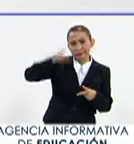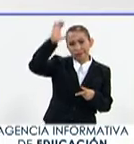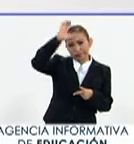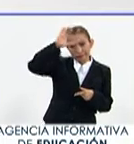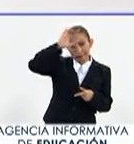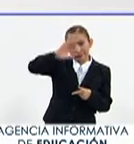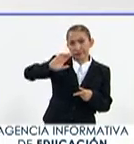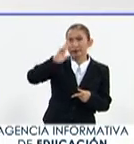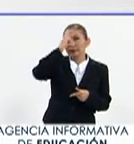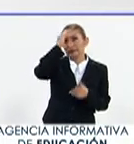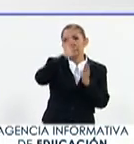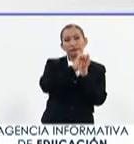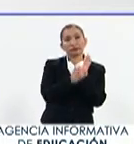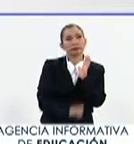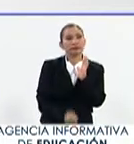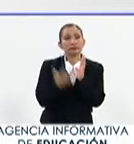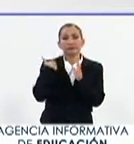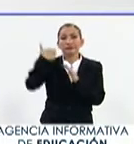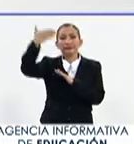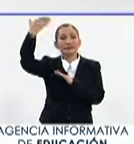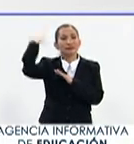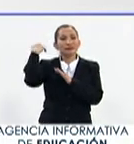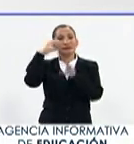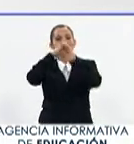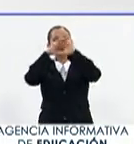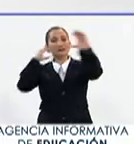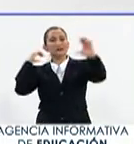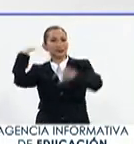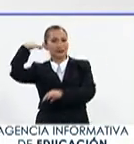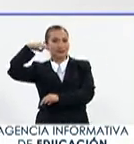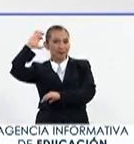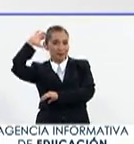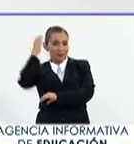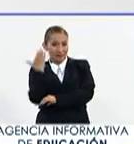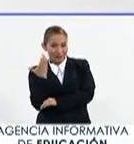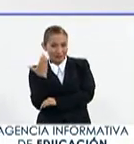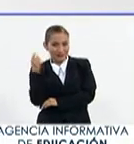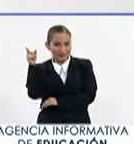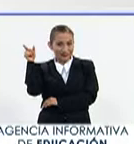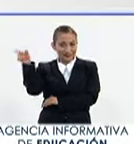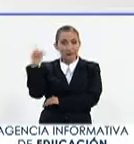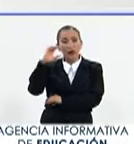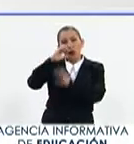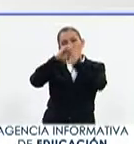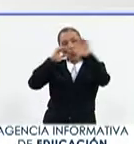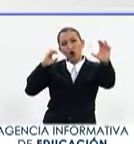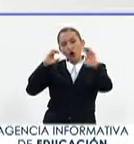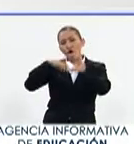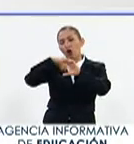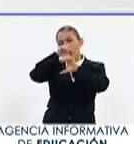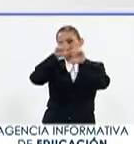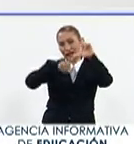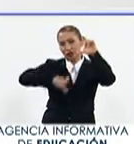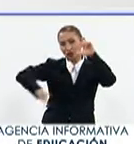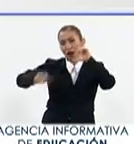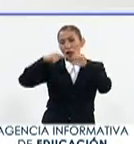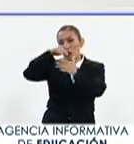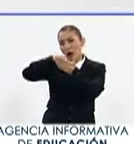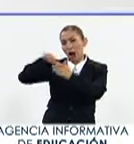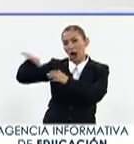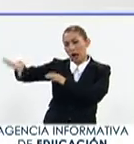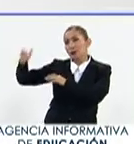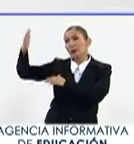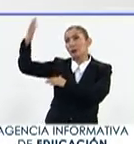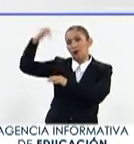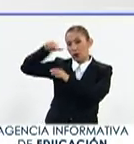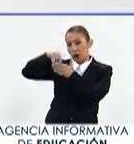Obviamente recordamos las épocas del Observatorio de Tacubaya, cuando el Observatorio Astronómico Nacional se localizaba en